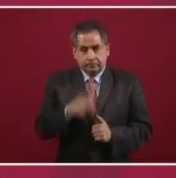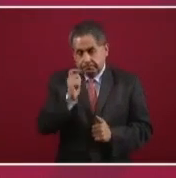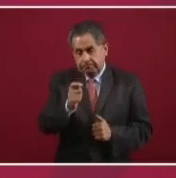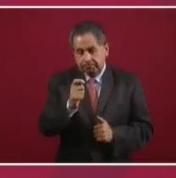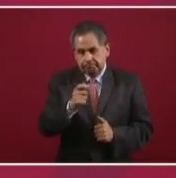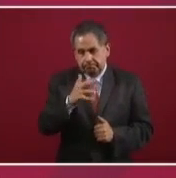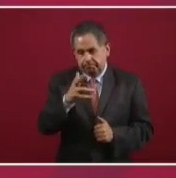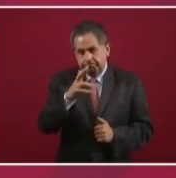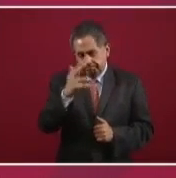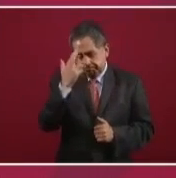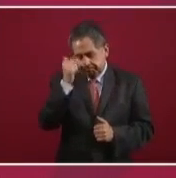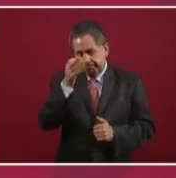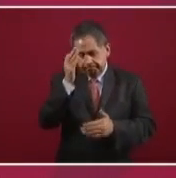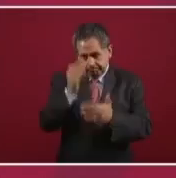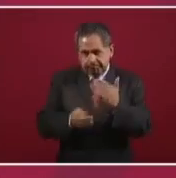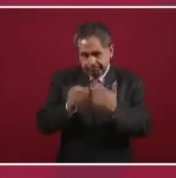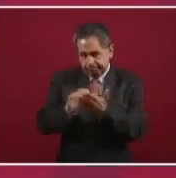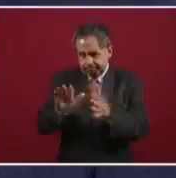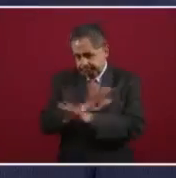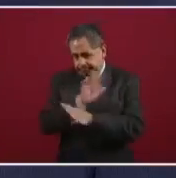Entonces, sí hace falta la reforma.